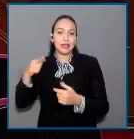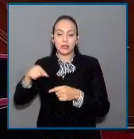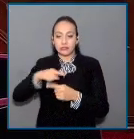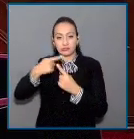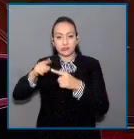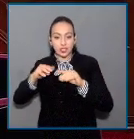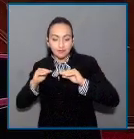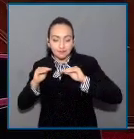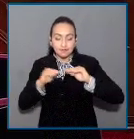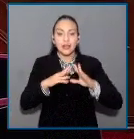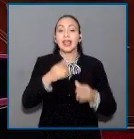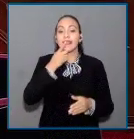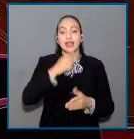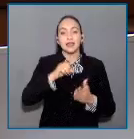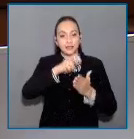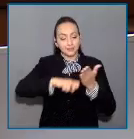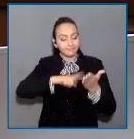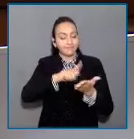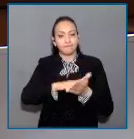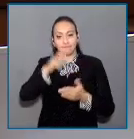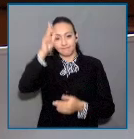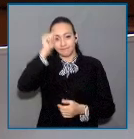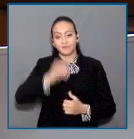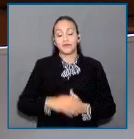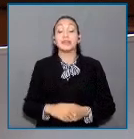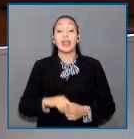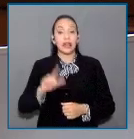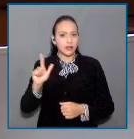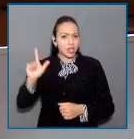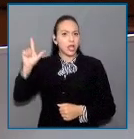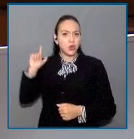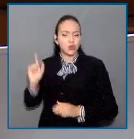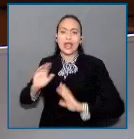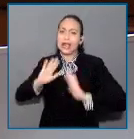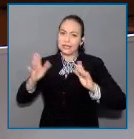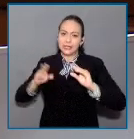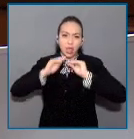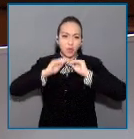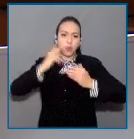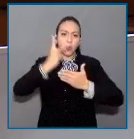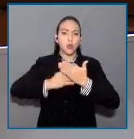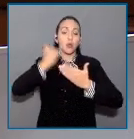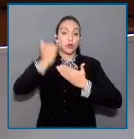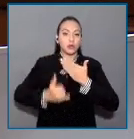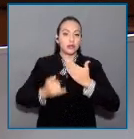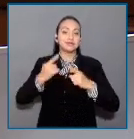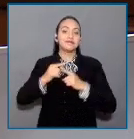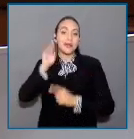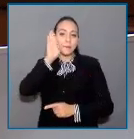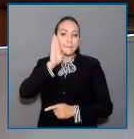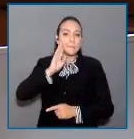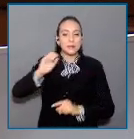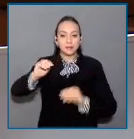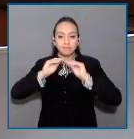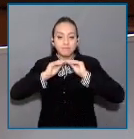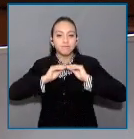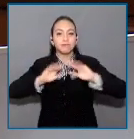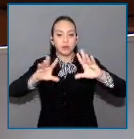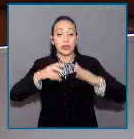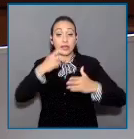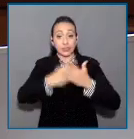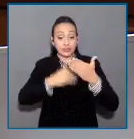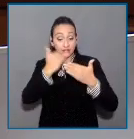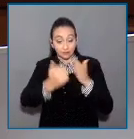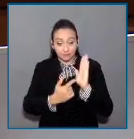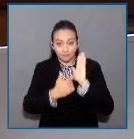al Poder Judicial. Ya el lunes pasado fue hecho público el proyecto que el ministro Juan Luis González Alcántara Carrancá presentará al Pleno y que